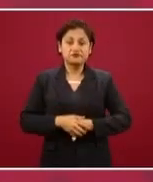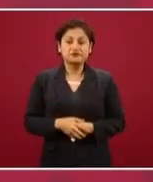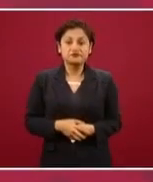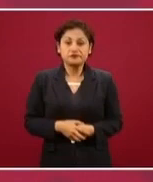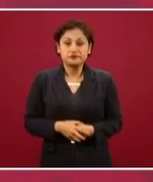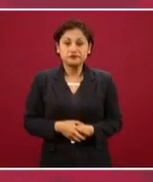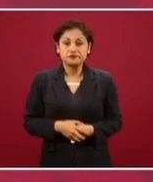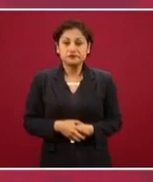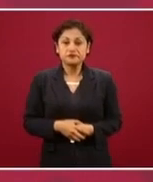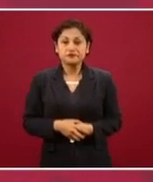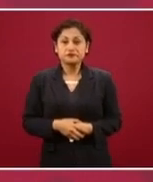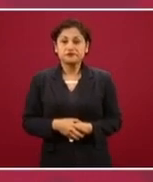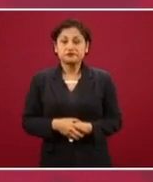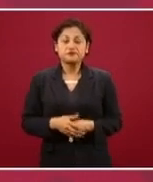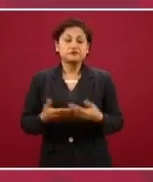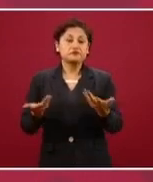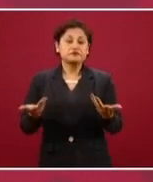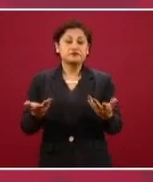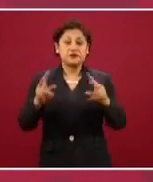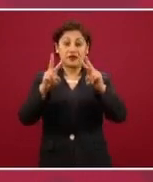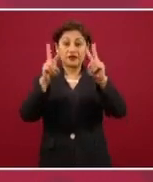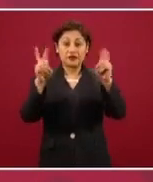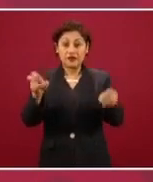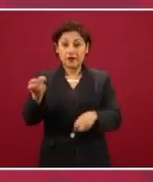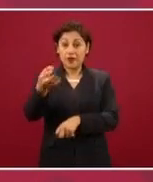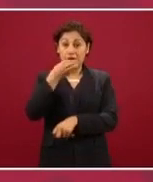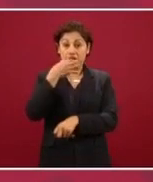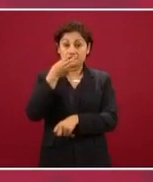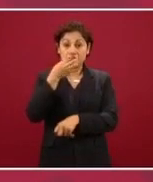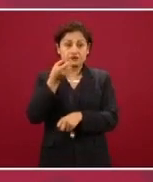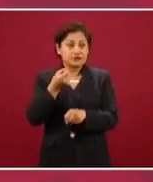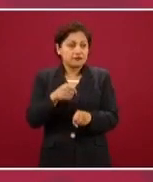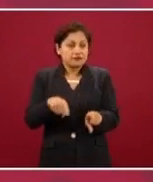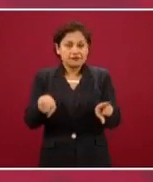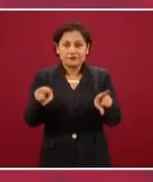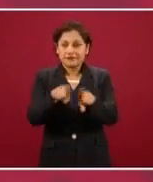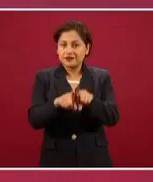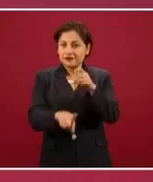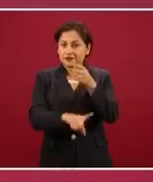Entonces, lo de las medicinas, lo mismo.